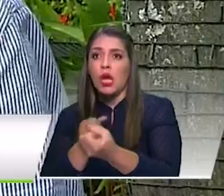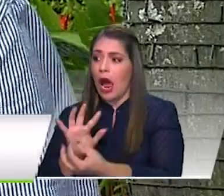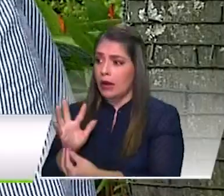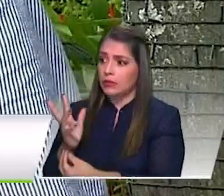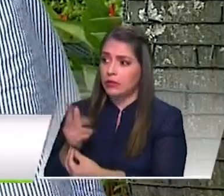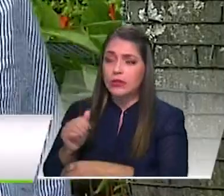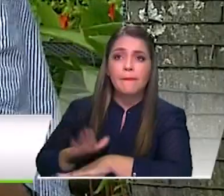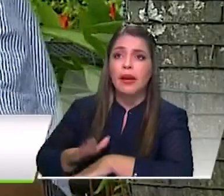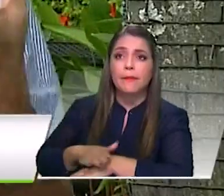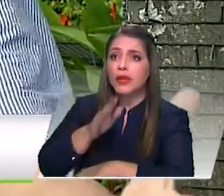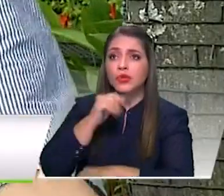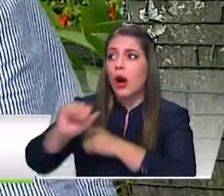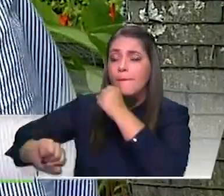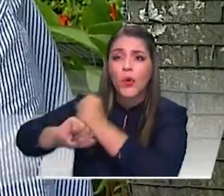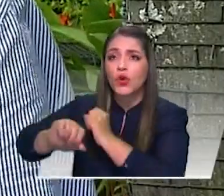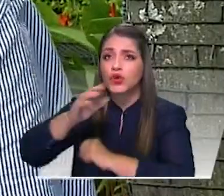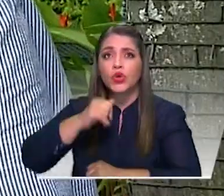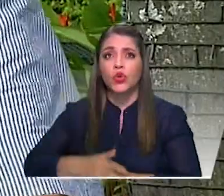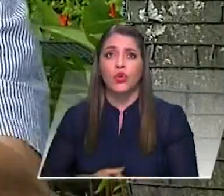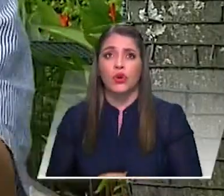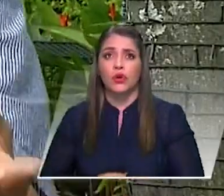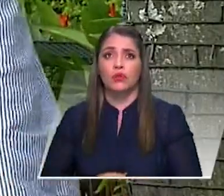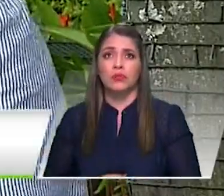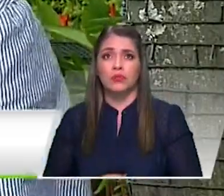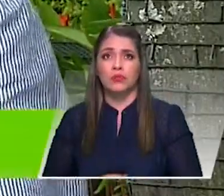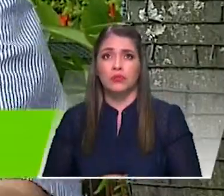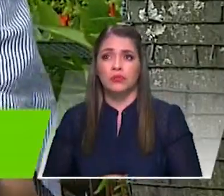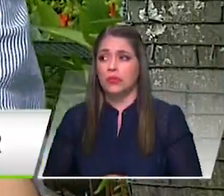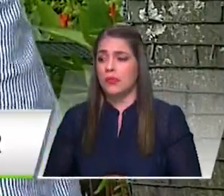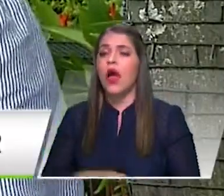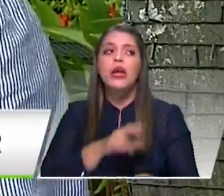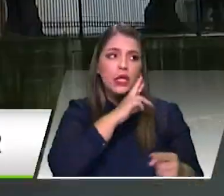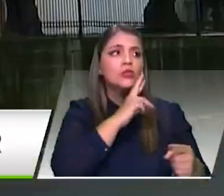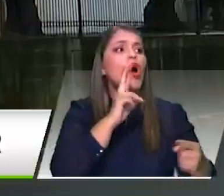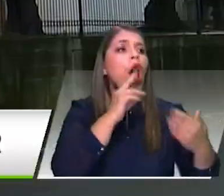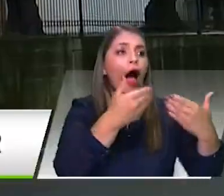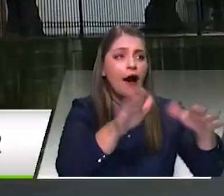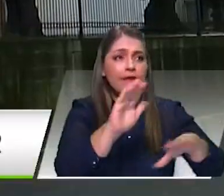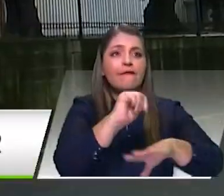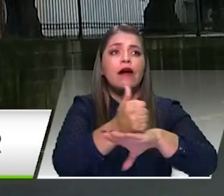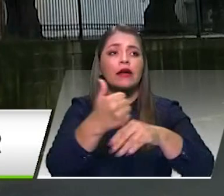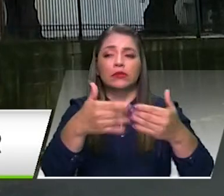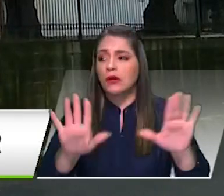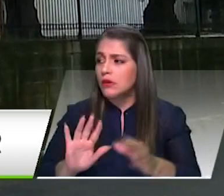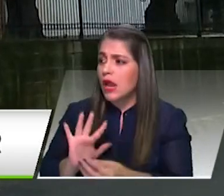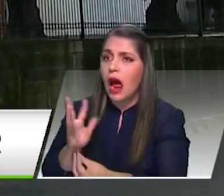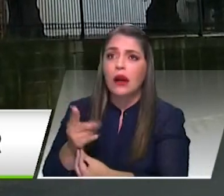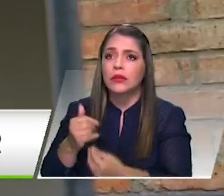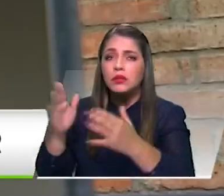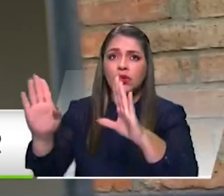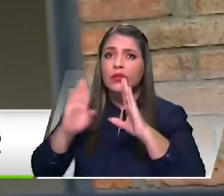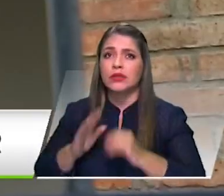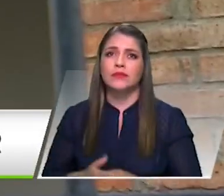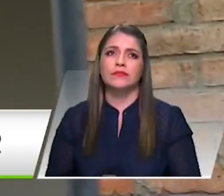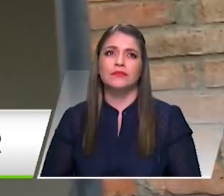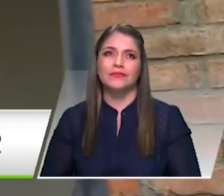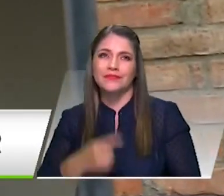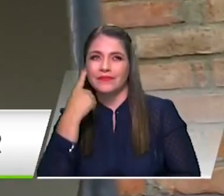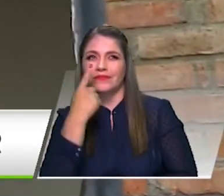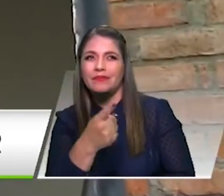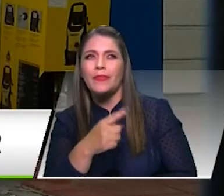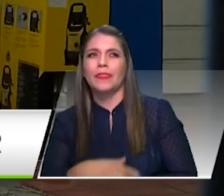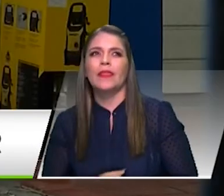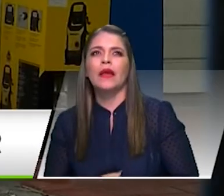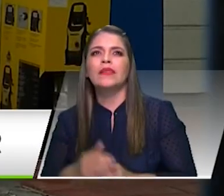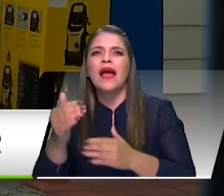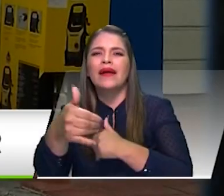las salas y nosotros llevamos una crisis muy horrible. Primero abrieron los restaurantes, los bares. Ahora al pasar por el lugar se alcanzan a ver a través de sus ventanas